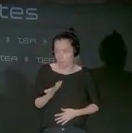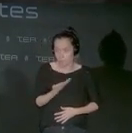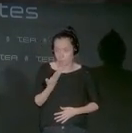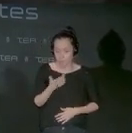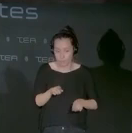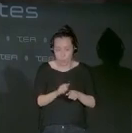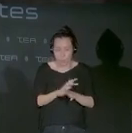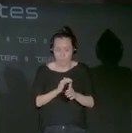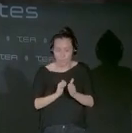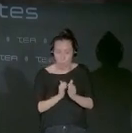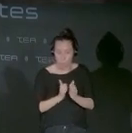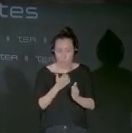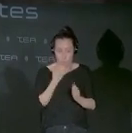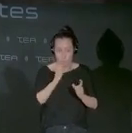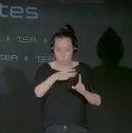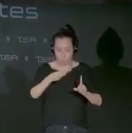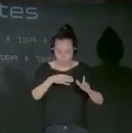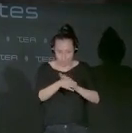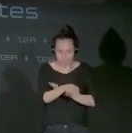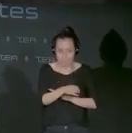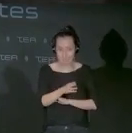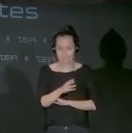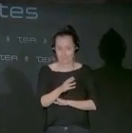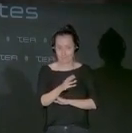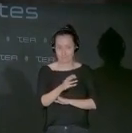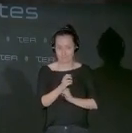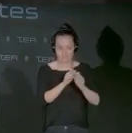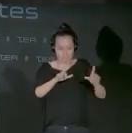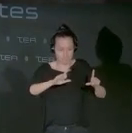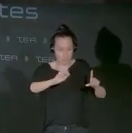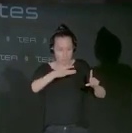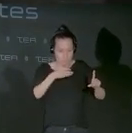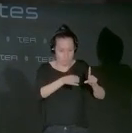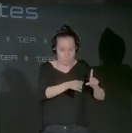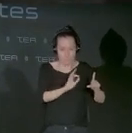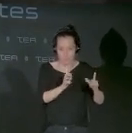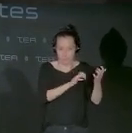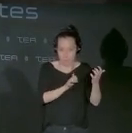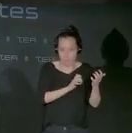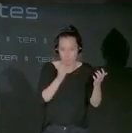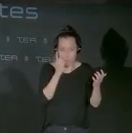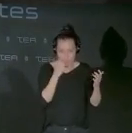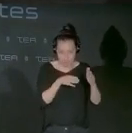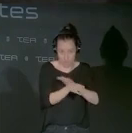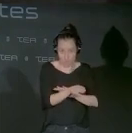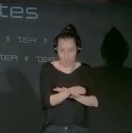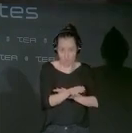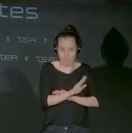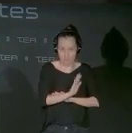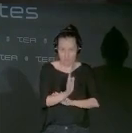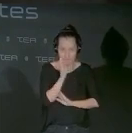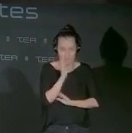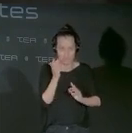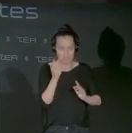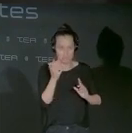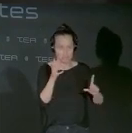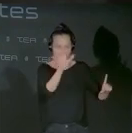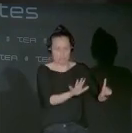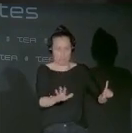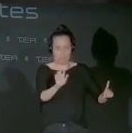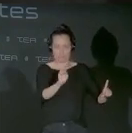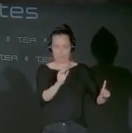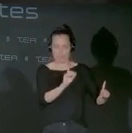de videojuegos, ¿no? Como una web, os accedes a través de la web, a través incluso de tu ordenador o de tu móvil y ves un mundo en tres dimensiones,